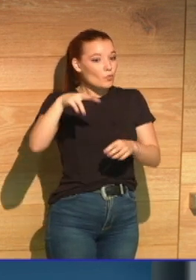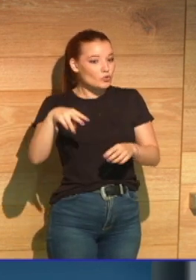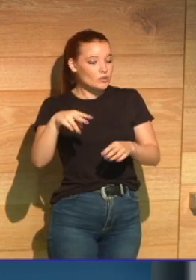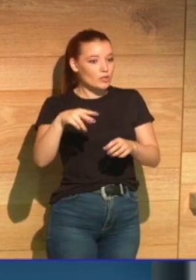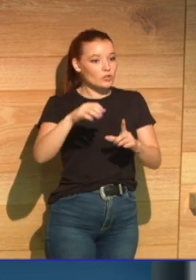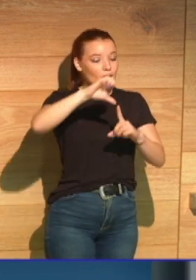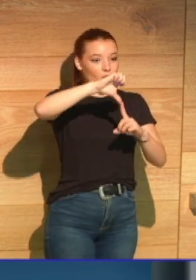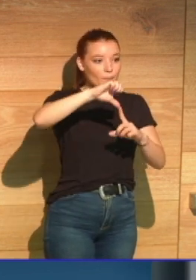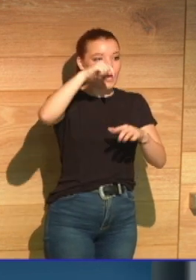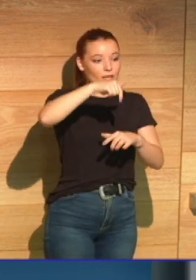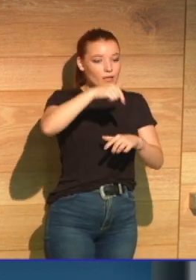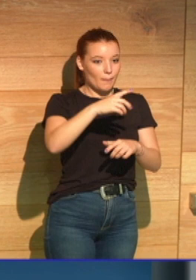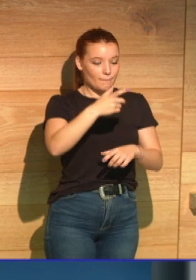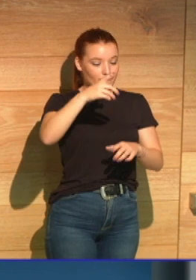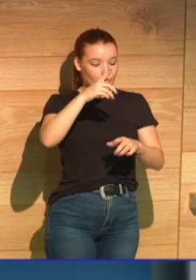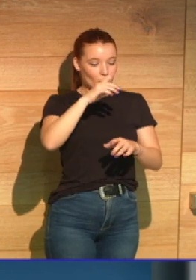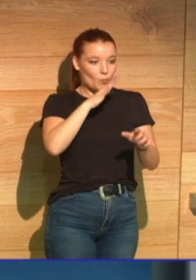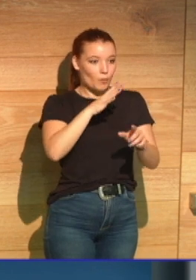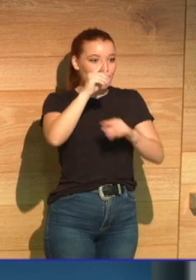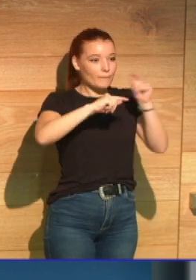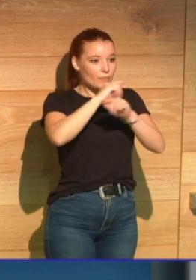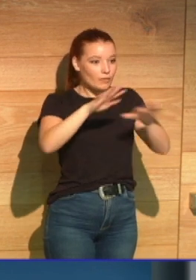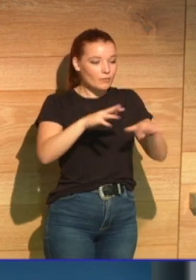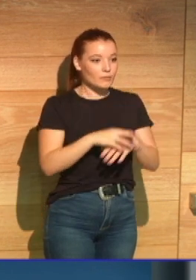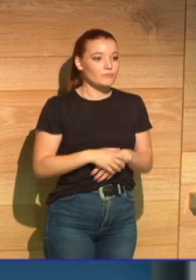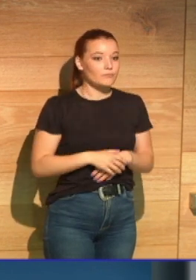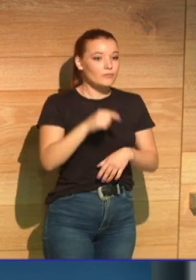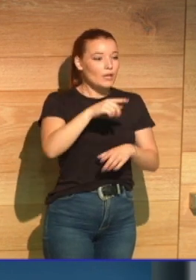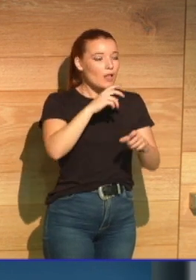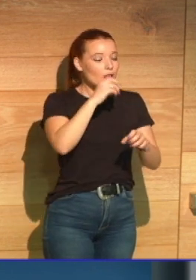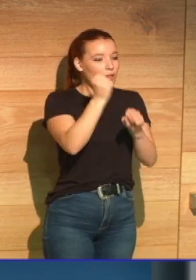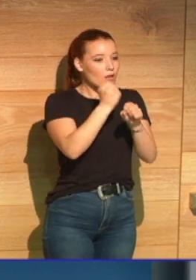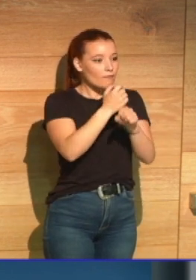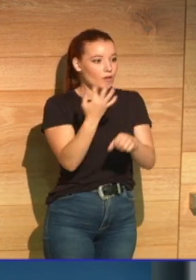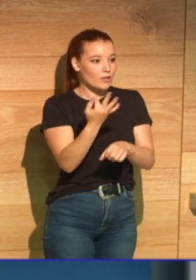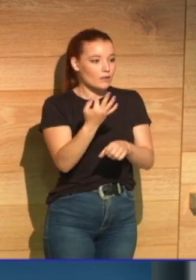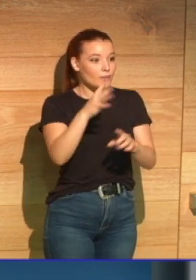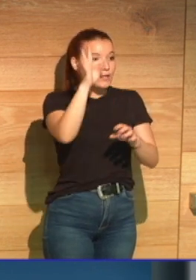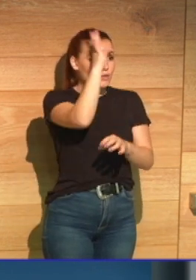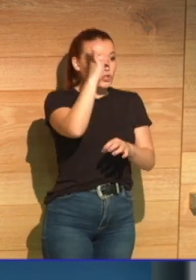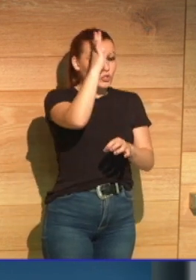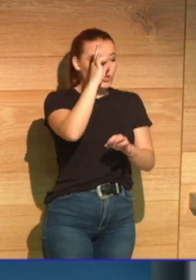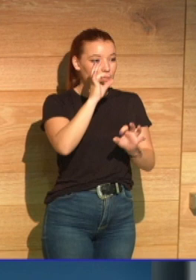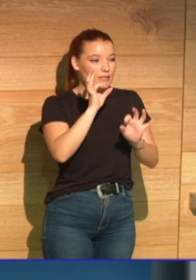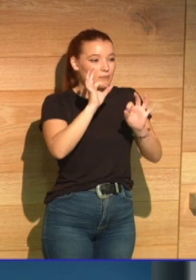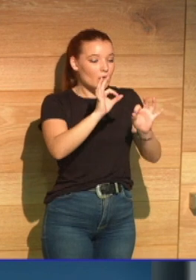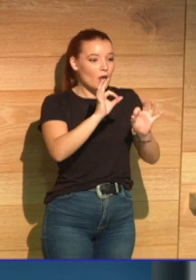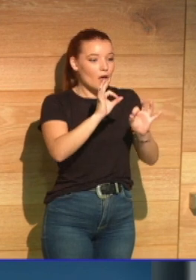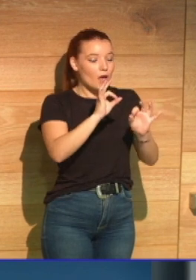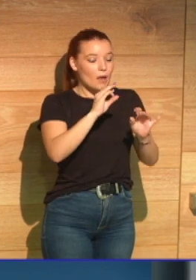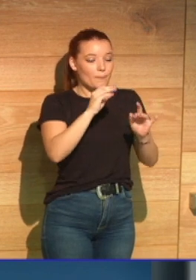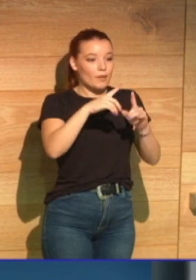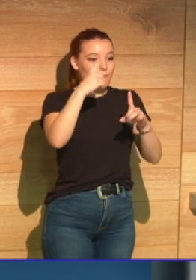pandemia. Ricardo ha trabajado incansablemente en la búsqueda y aplicación de teorías educativas de vanguardia en el campo